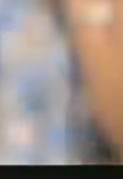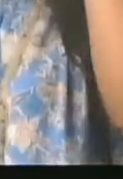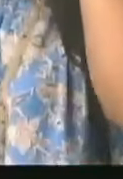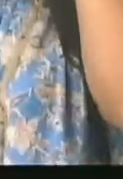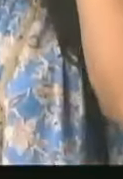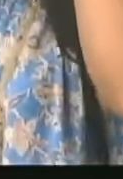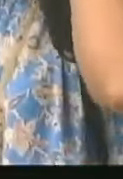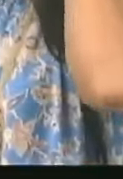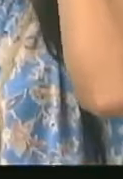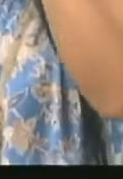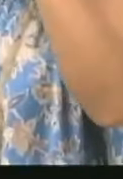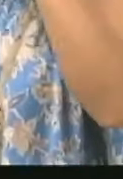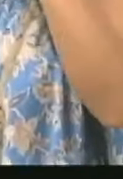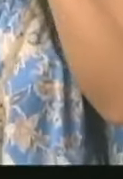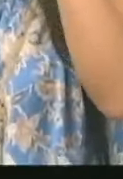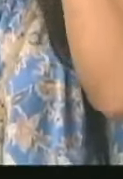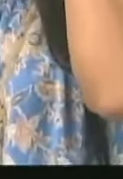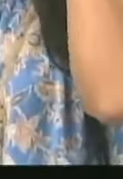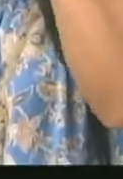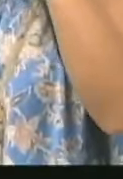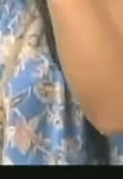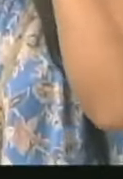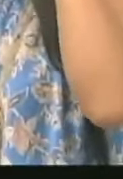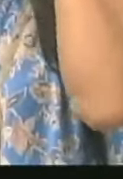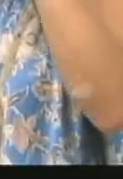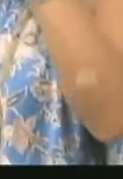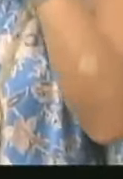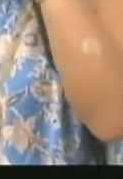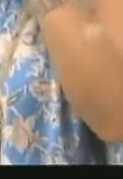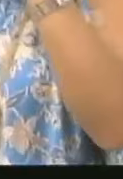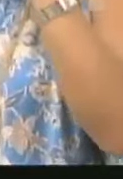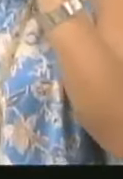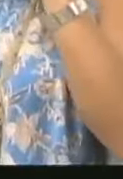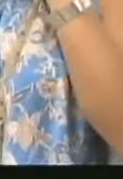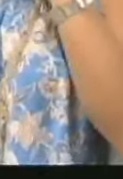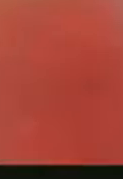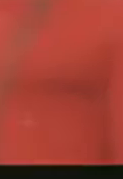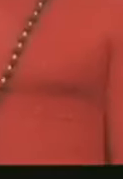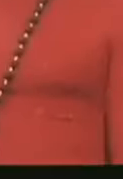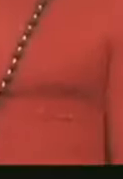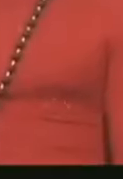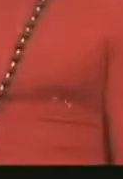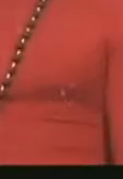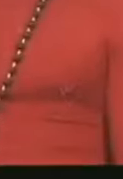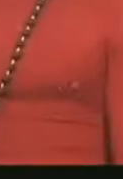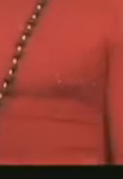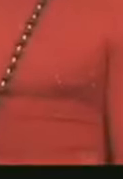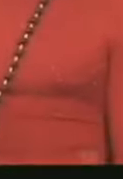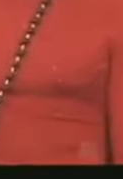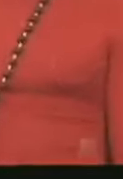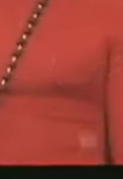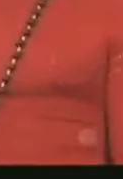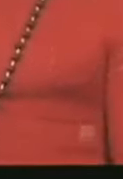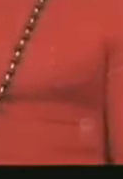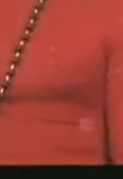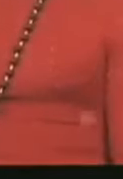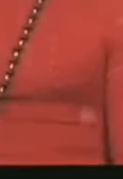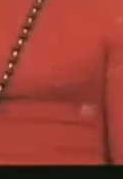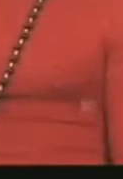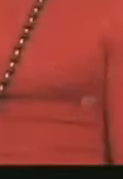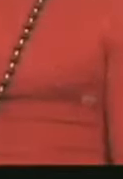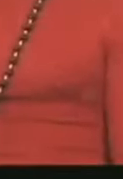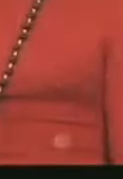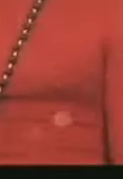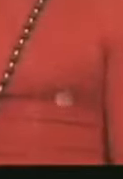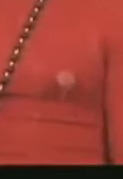rebeldía, renovamos el compromiso y la defensa de la dignidad de los pueblos originarios. Somos un pueblo en